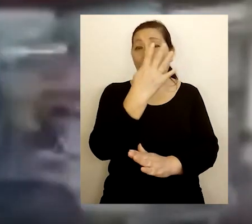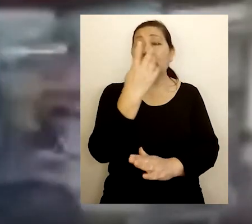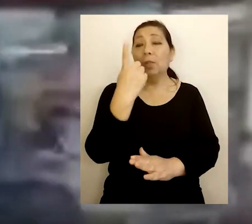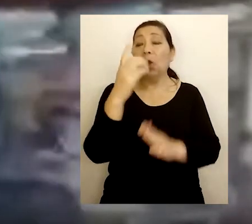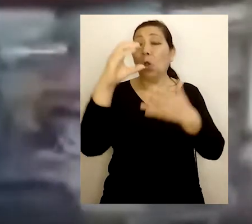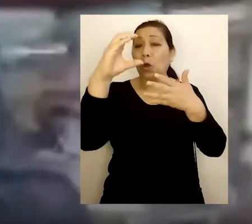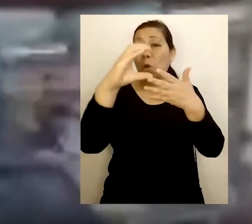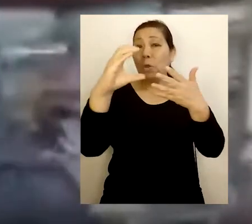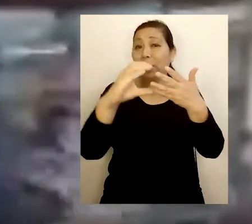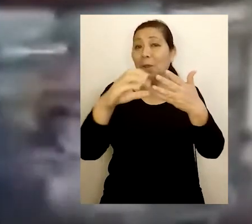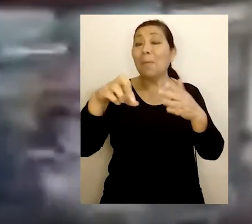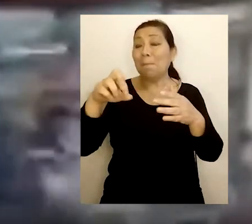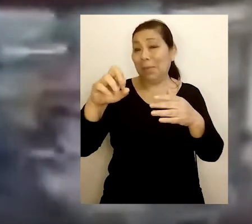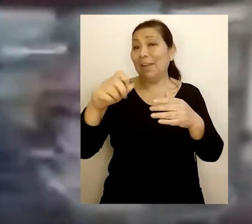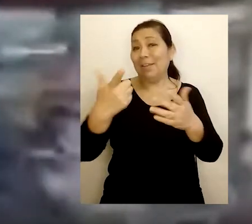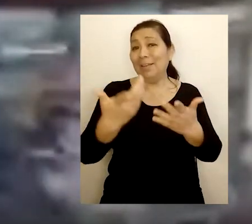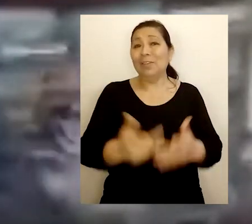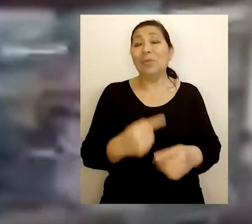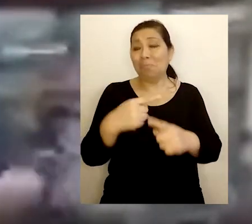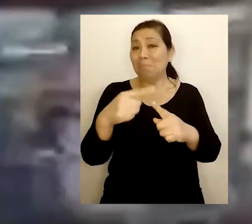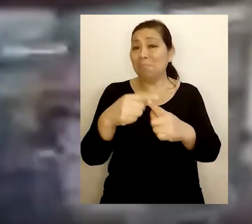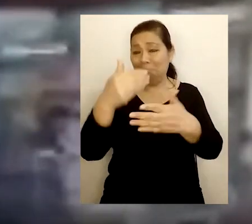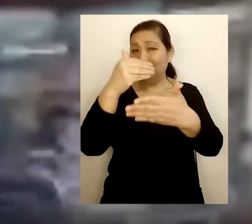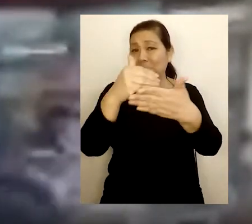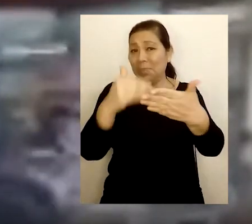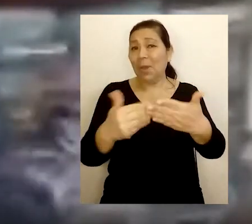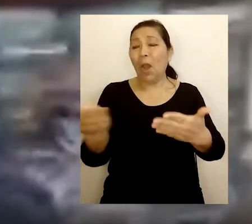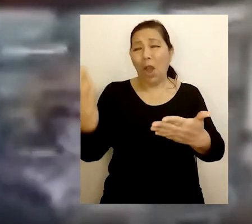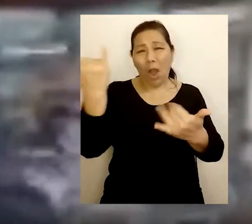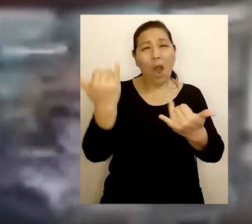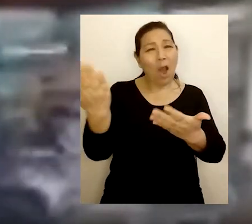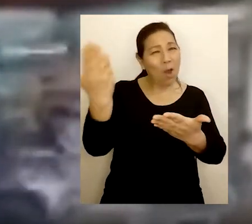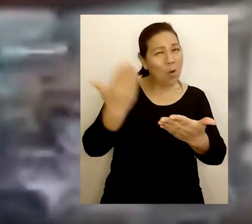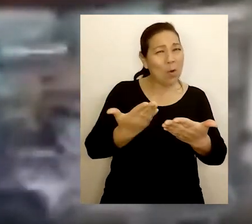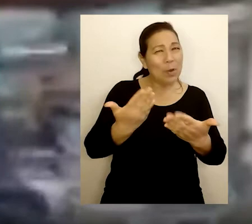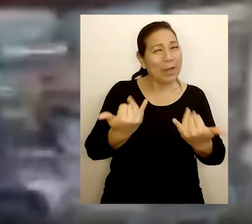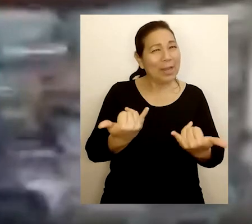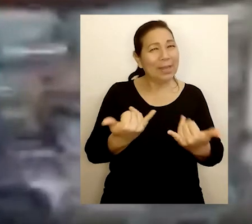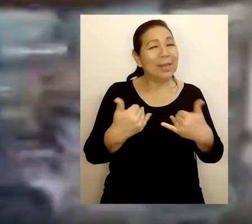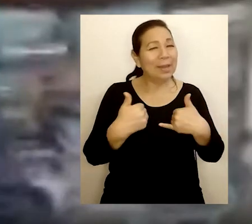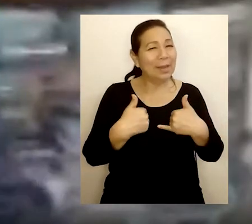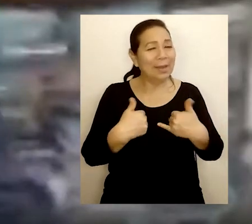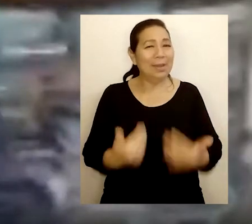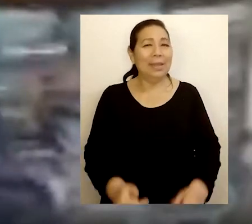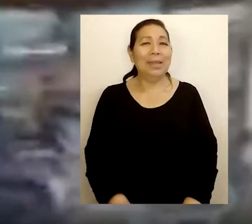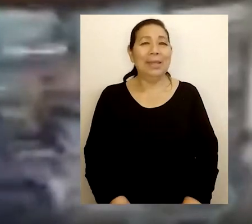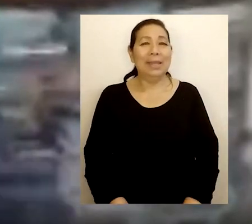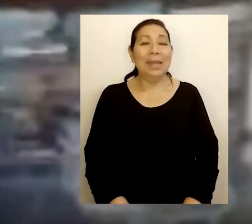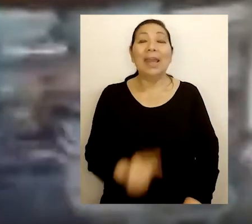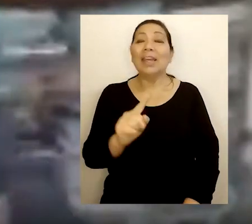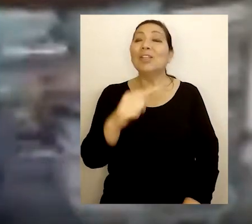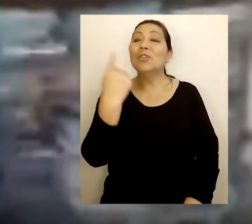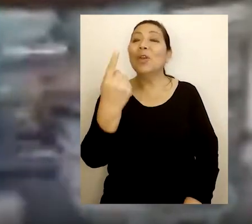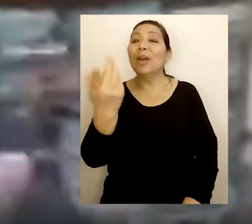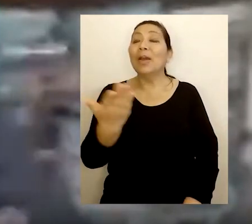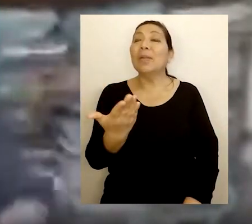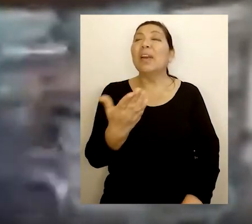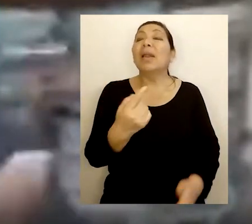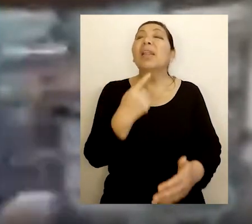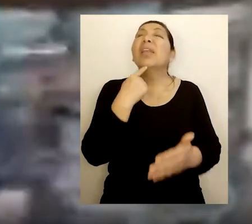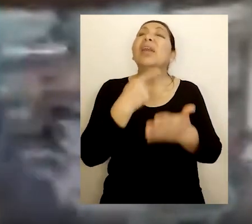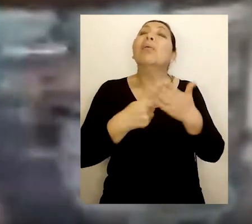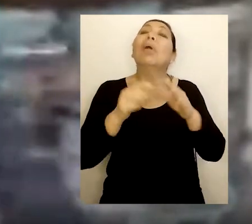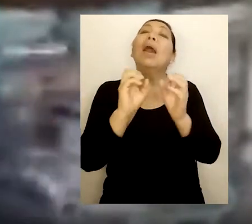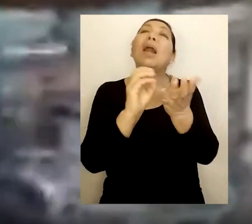441 del Código Penal son faltas. Entonces ahora esa es lo que ha hecho, ahora ese es lo que ha determinado. Ahora le